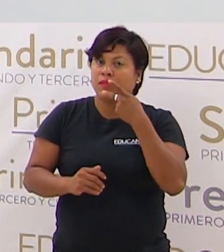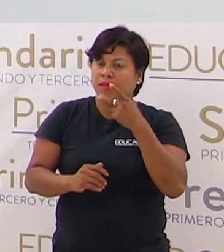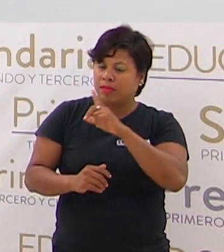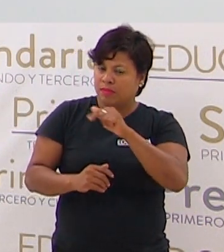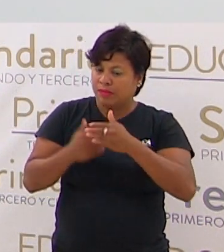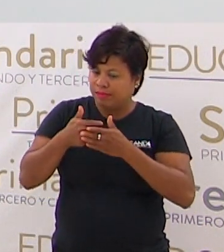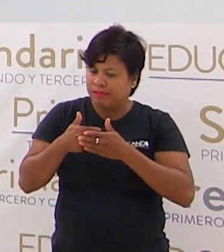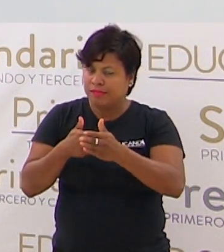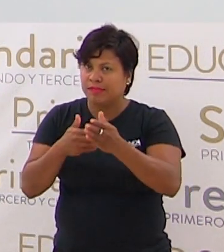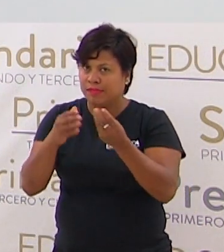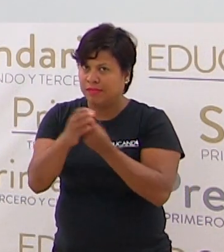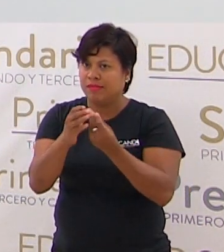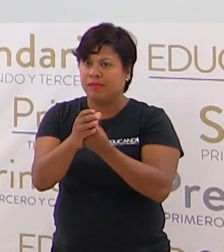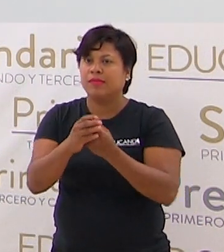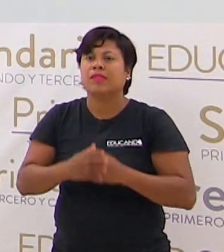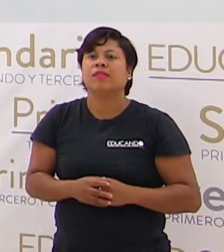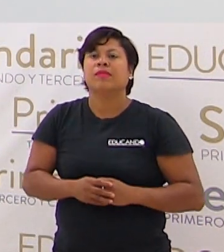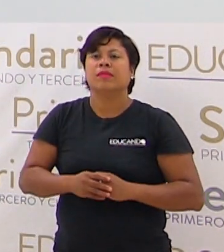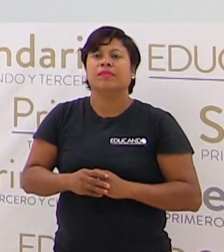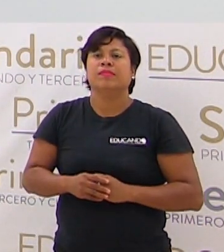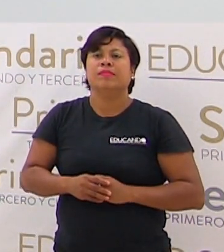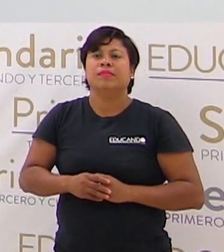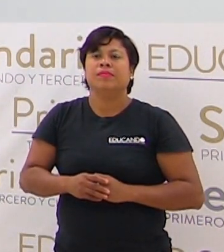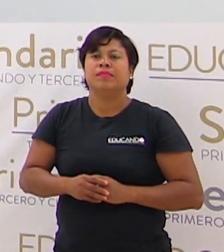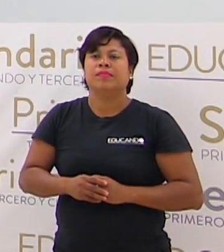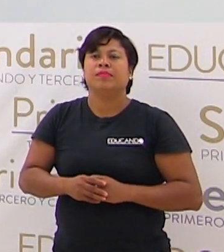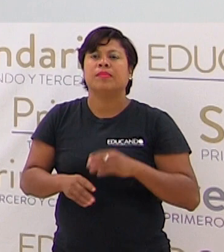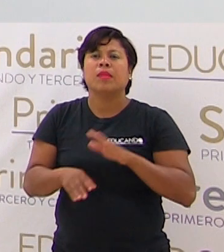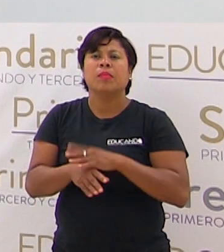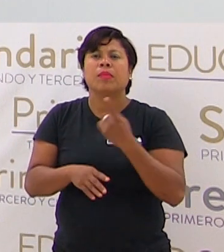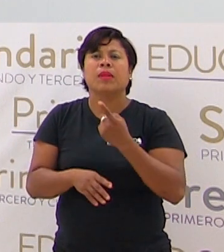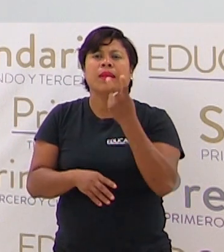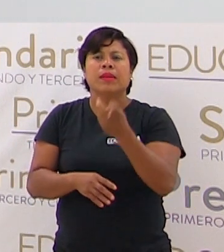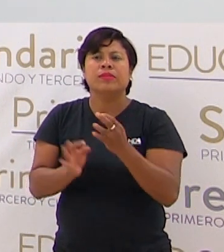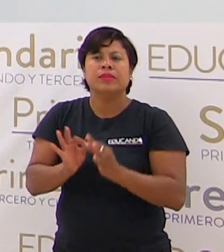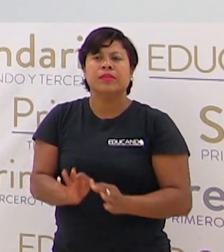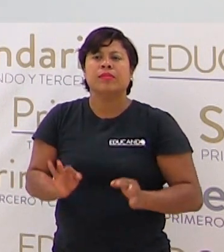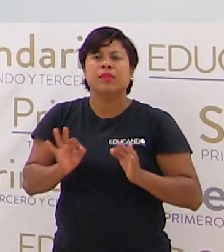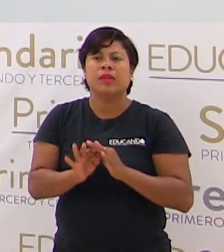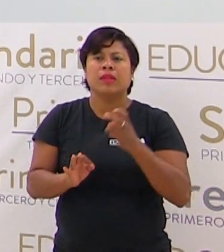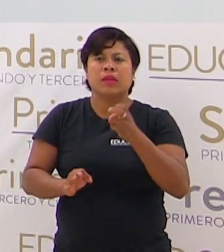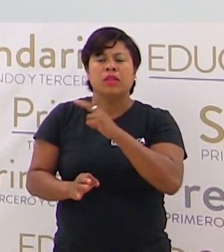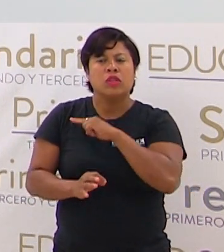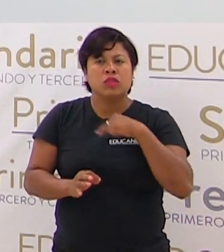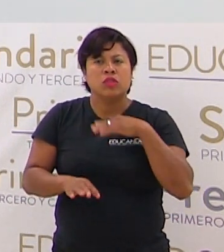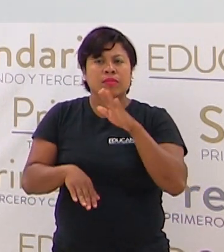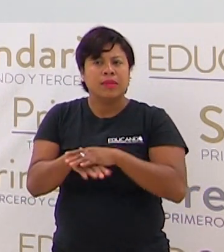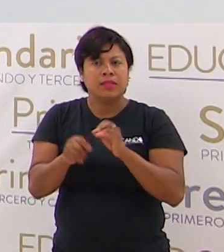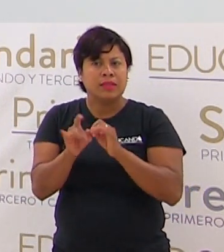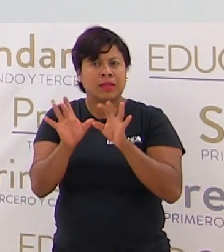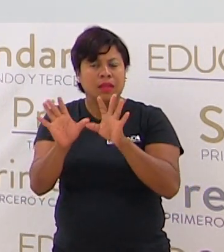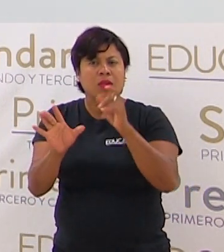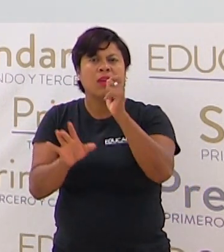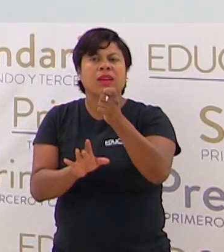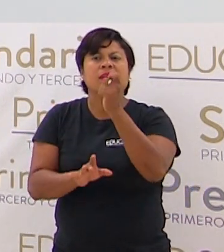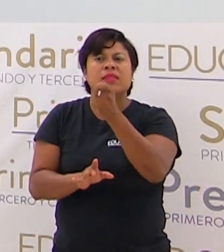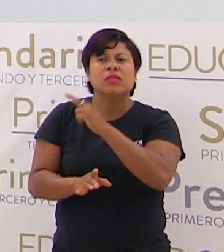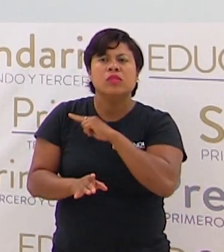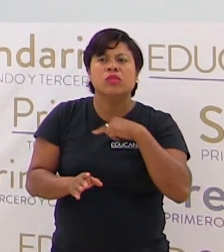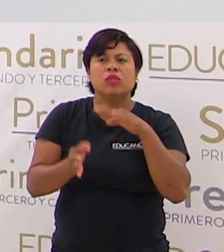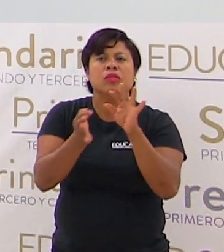al transcurso de toda esta sesión, porque es importante que nos quede bien claro a qué